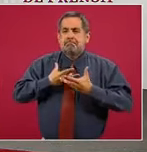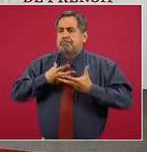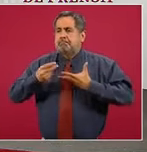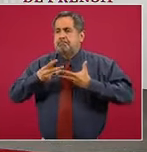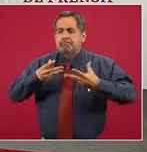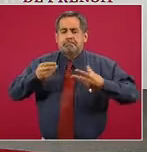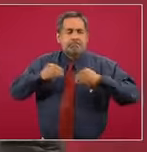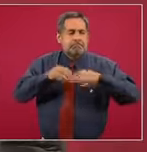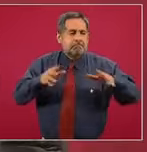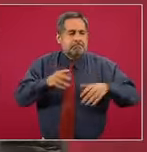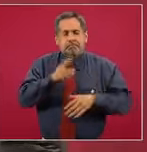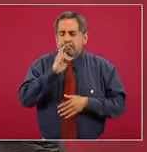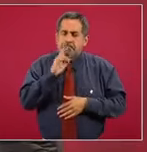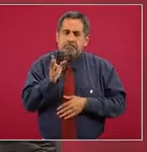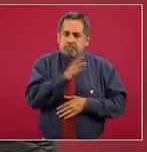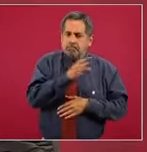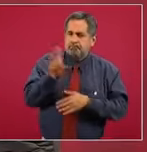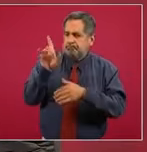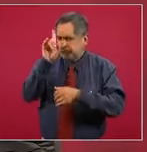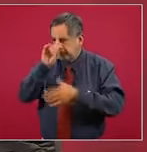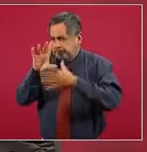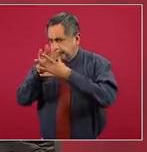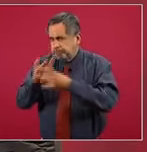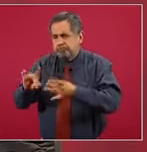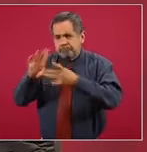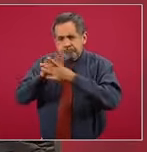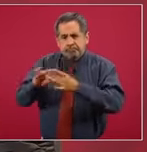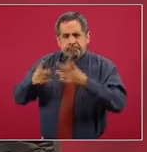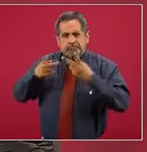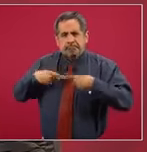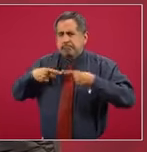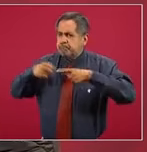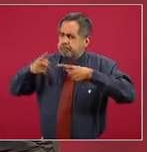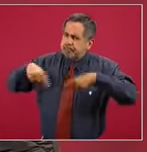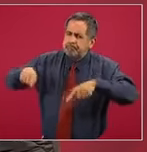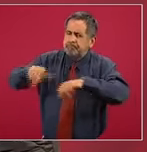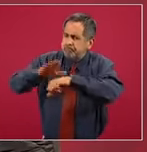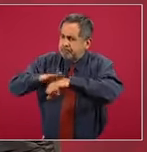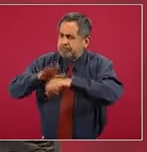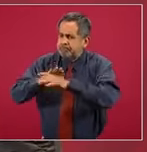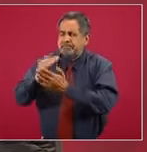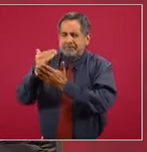ir convenciendo también a la propia población